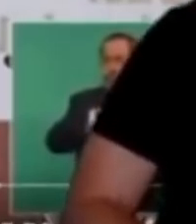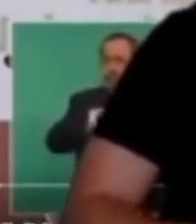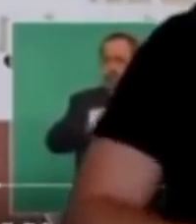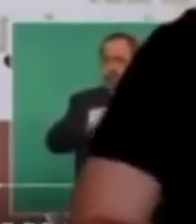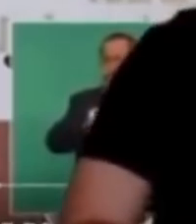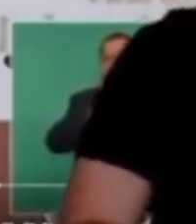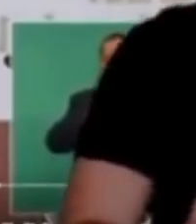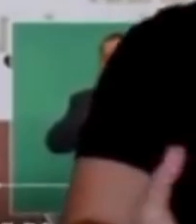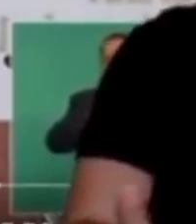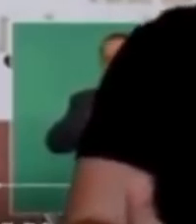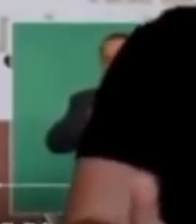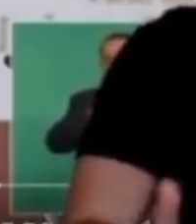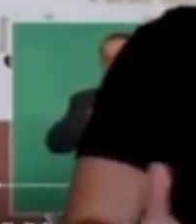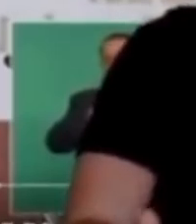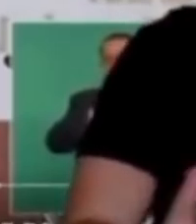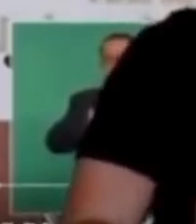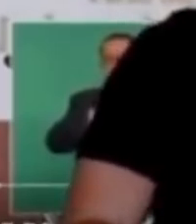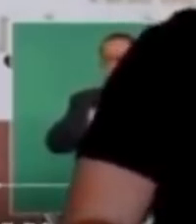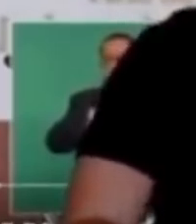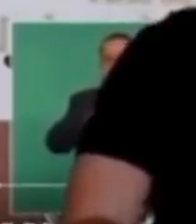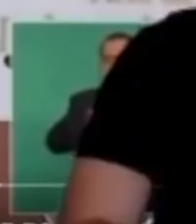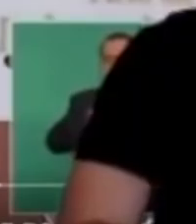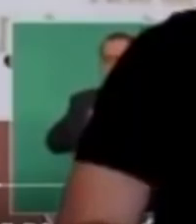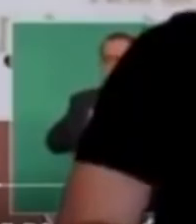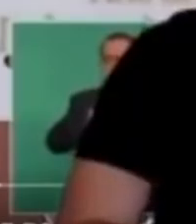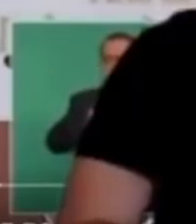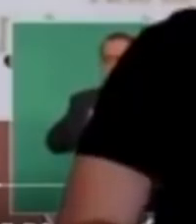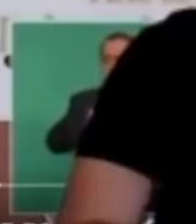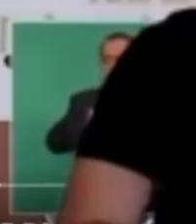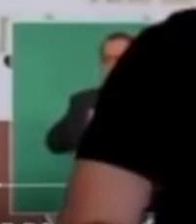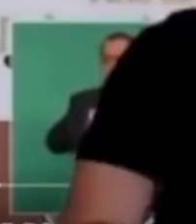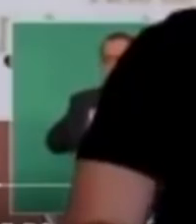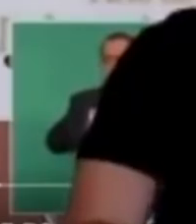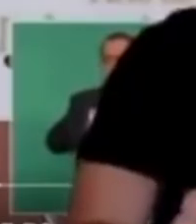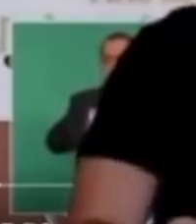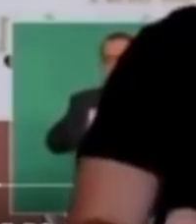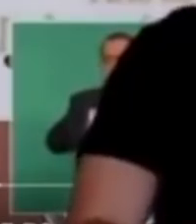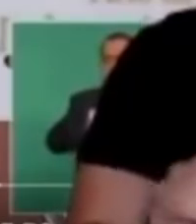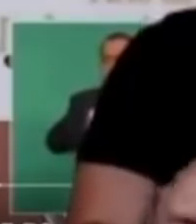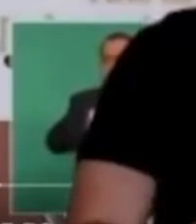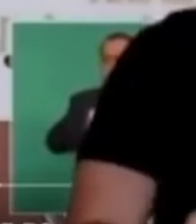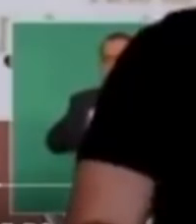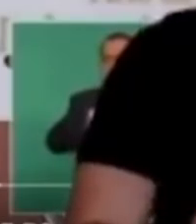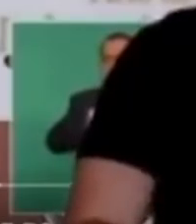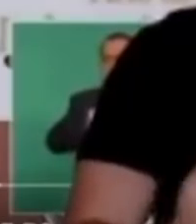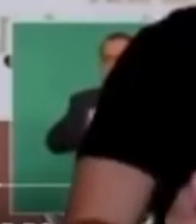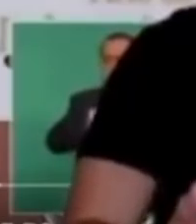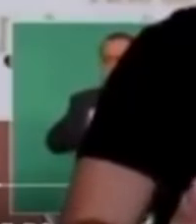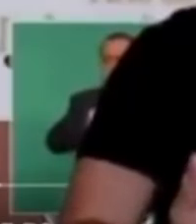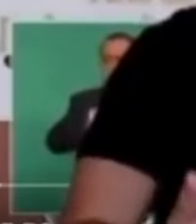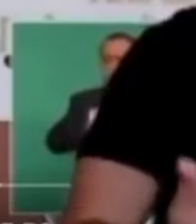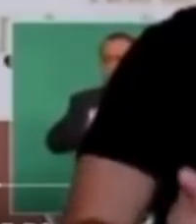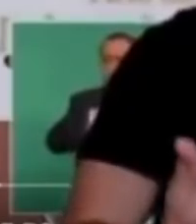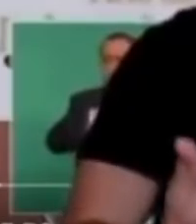Duarte, quien es el encargado de esta estrategia en aduanas. Así como había una mafia que tenía tomado el gobierno, lo mismo o más